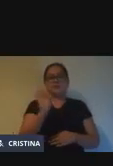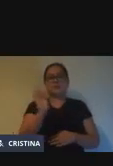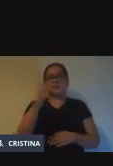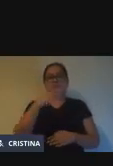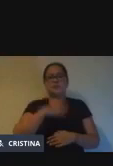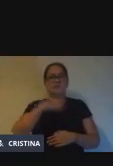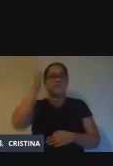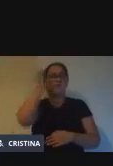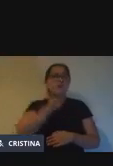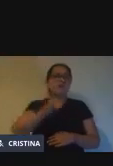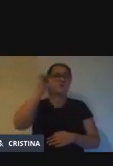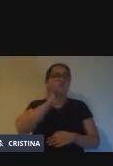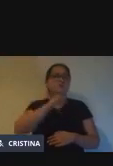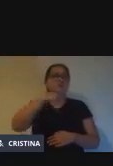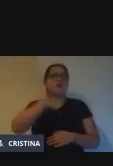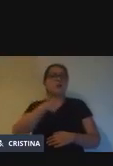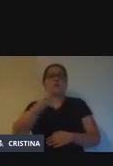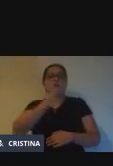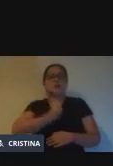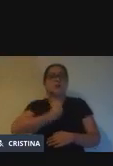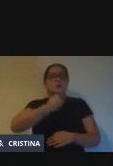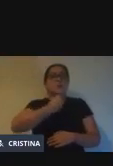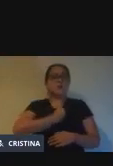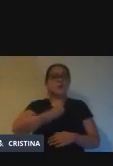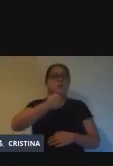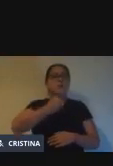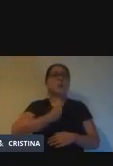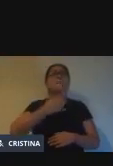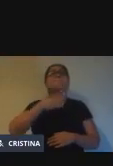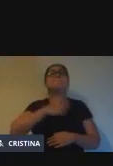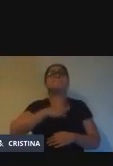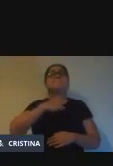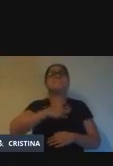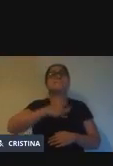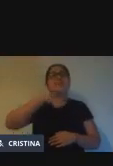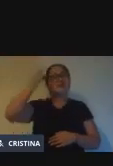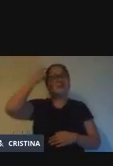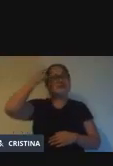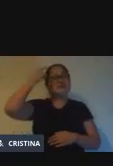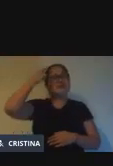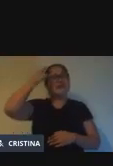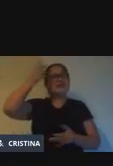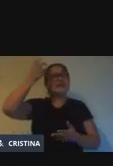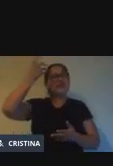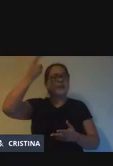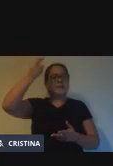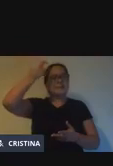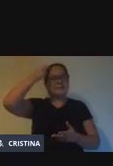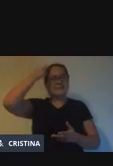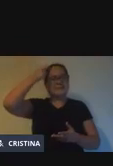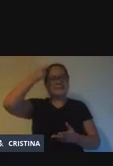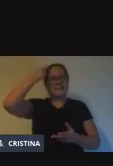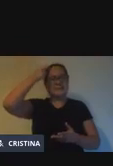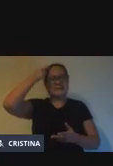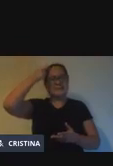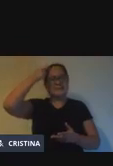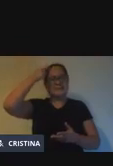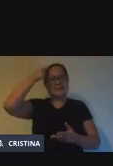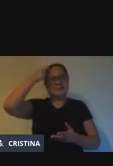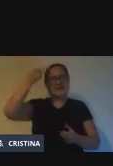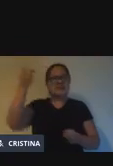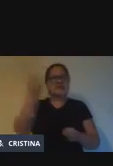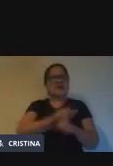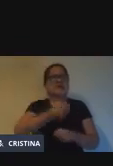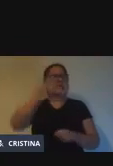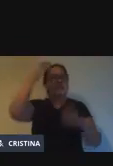constante, nuestro psiquismo, nuestra mente, nuestra psique, acuérdense que el inconsciente está alerta, o sea, el cerebro